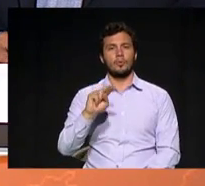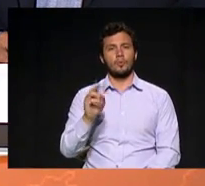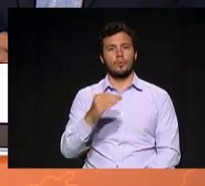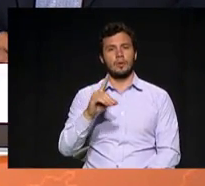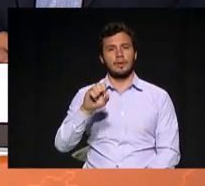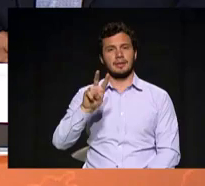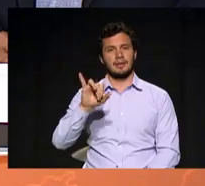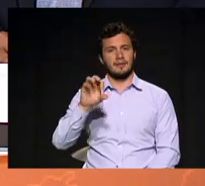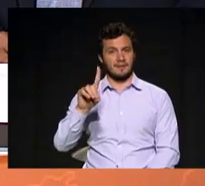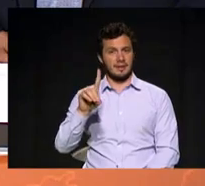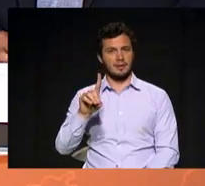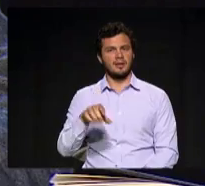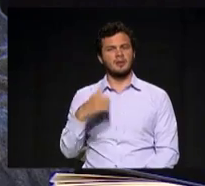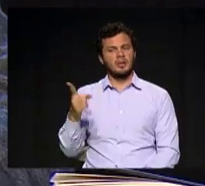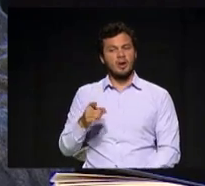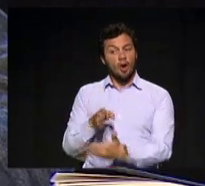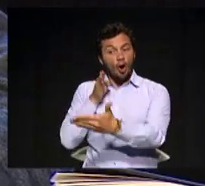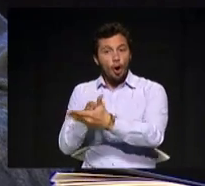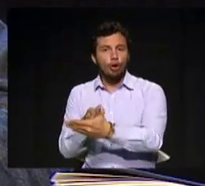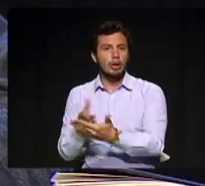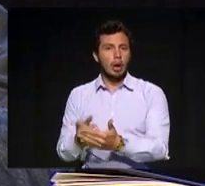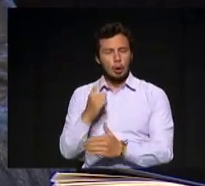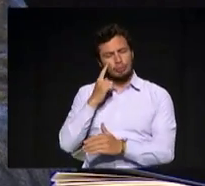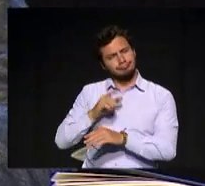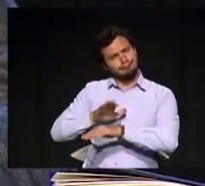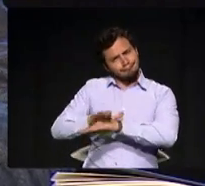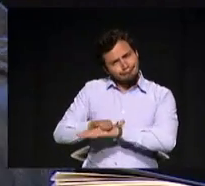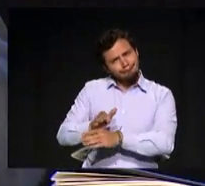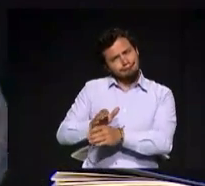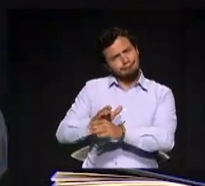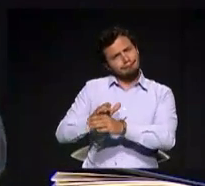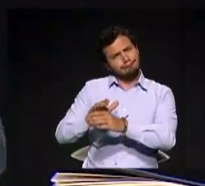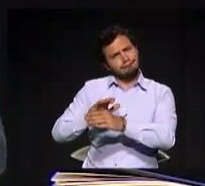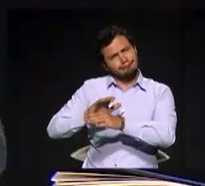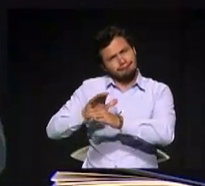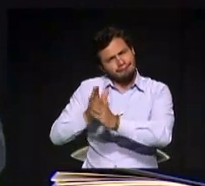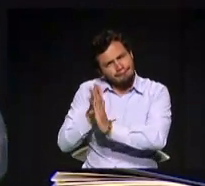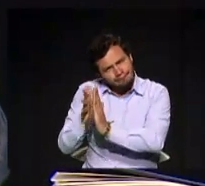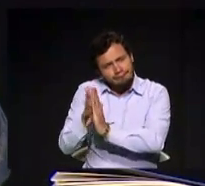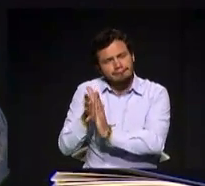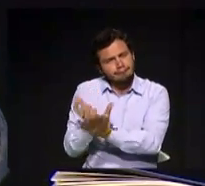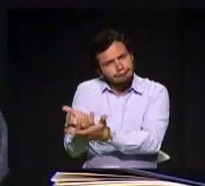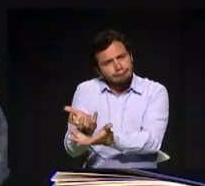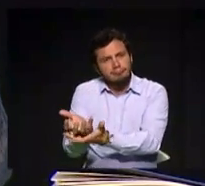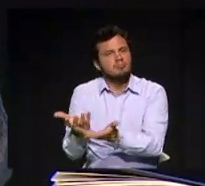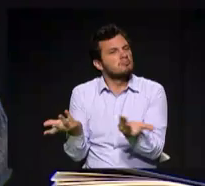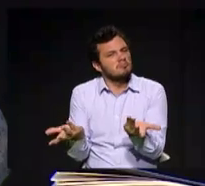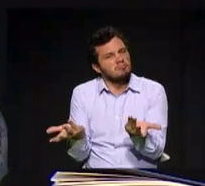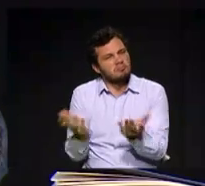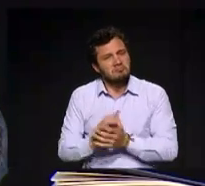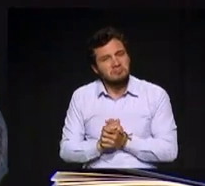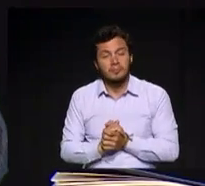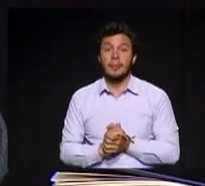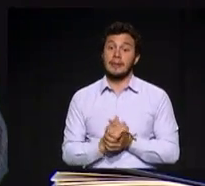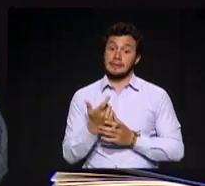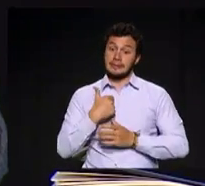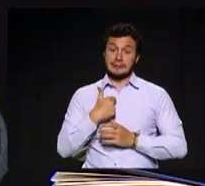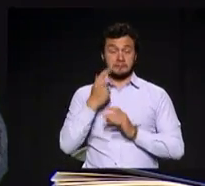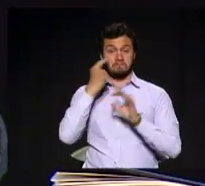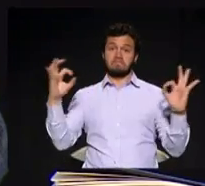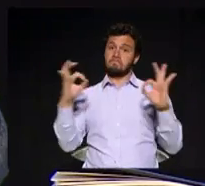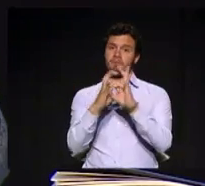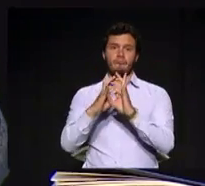o persuadir buena noche es nuestro enfoque es integral tenemos obviamente que atacar de centros